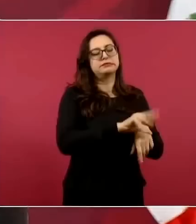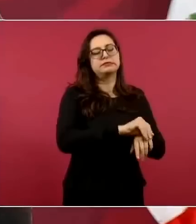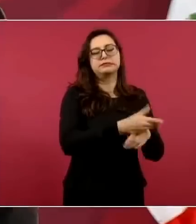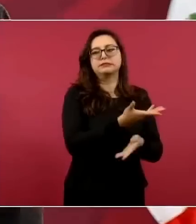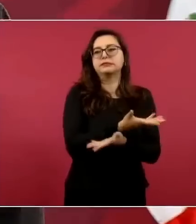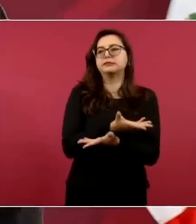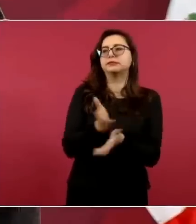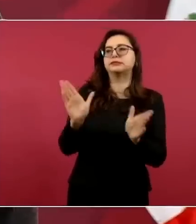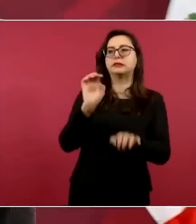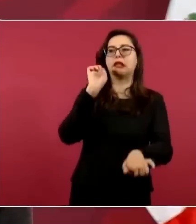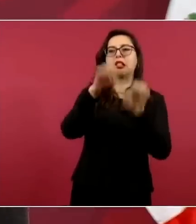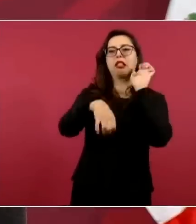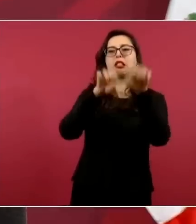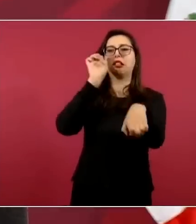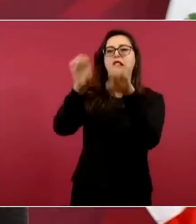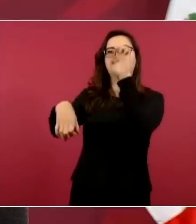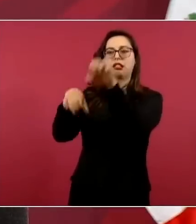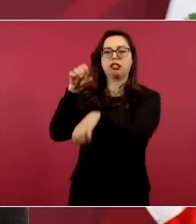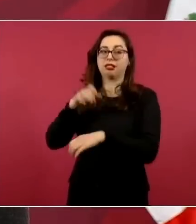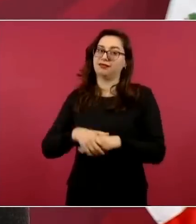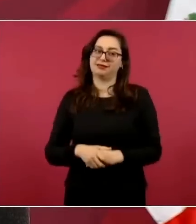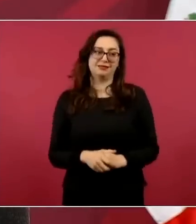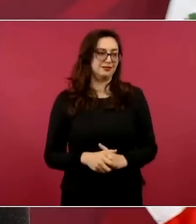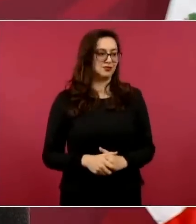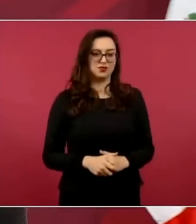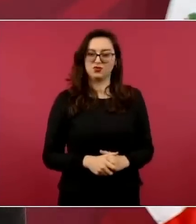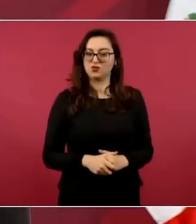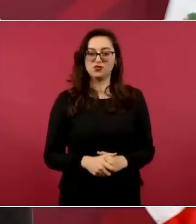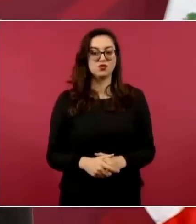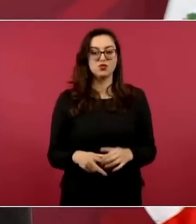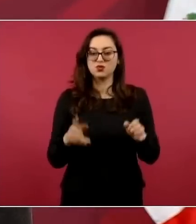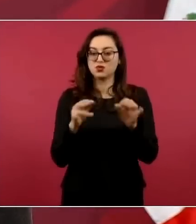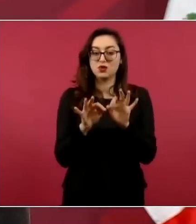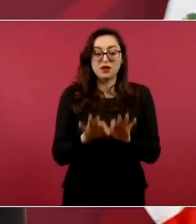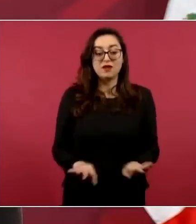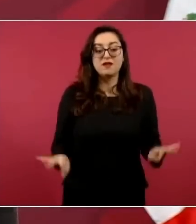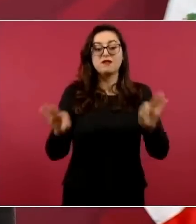Es la información al pueblo, es un derecho